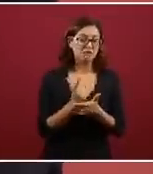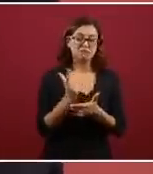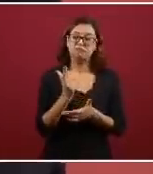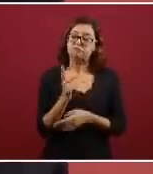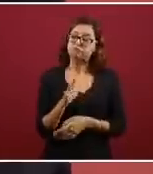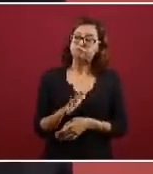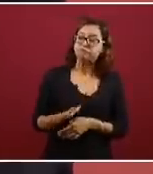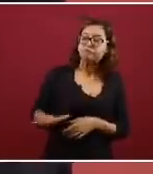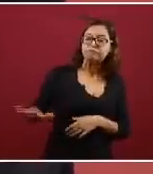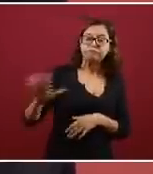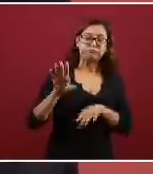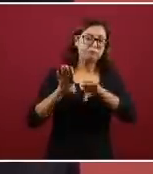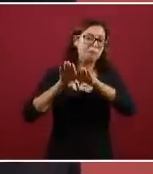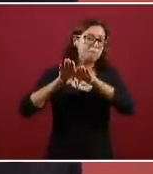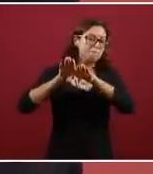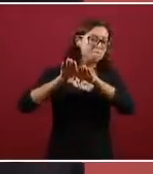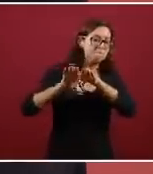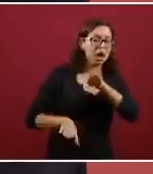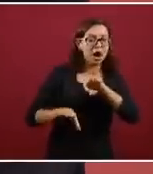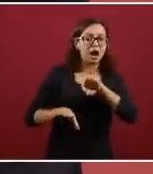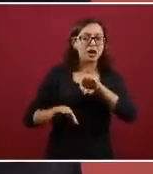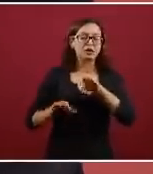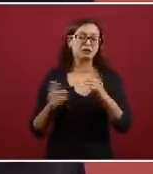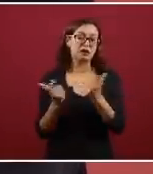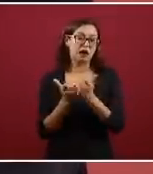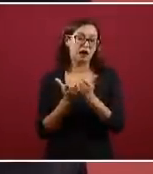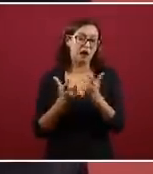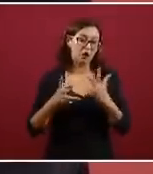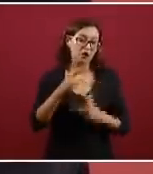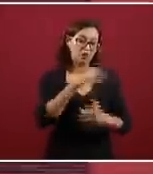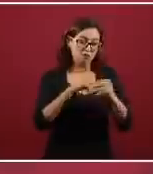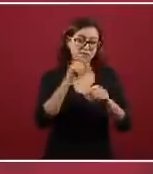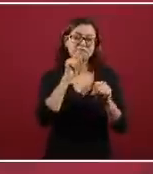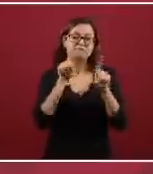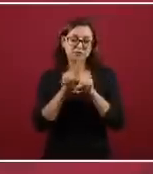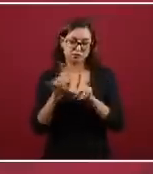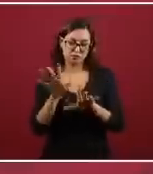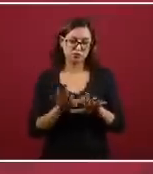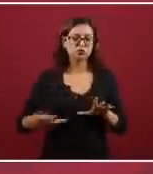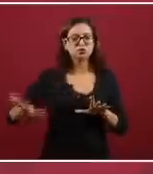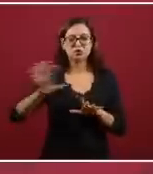desigualdades en lo económico y en lo social.